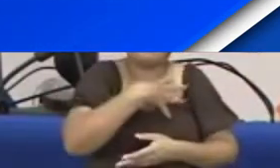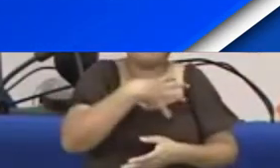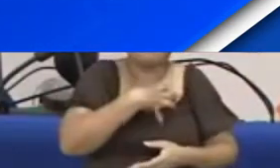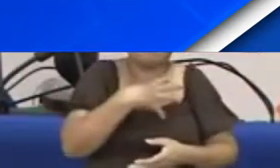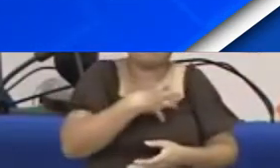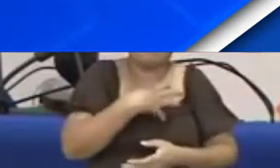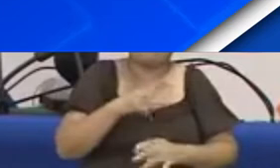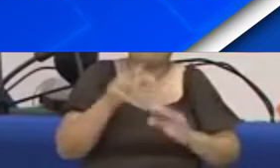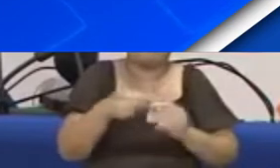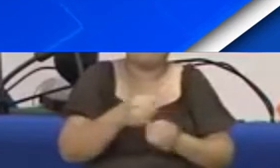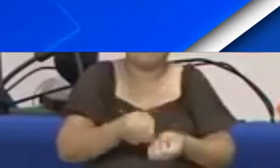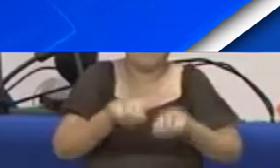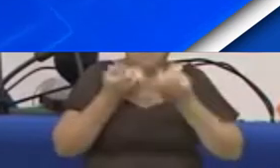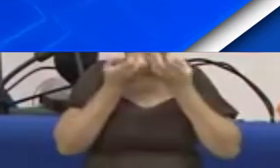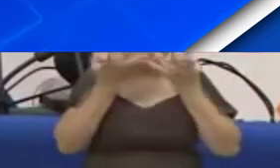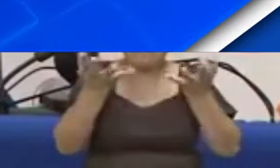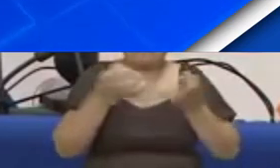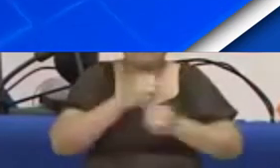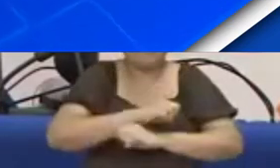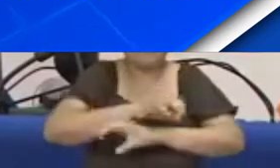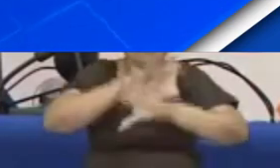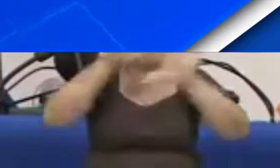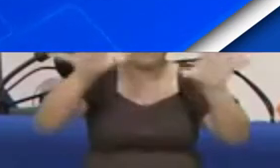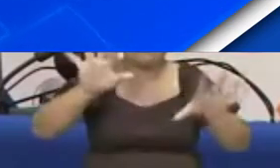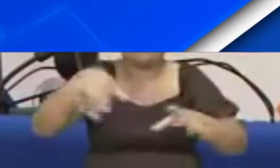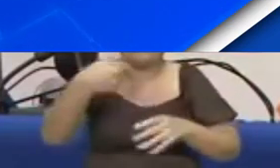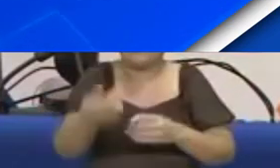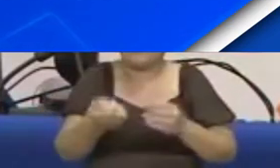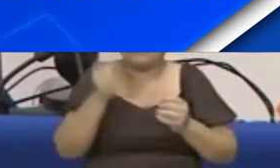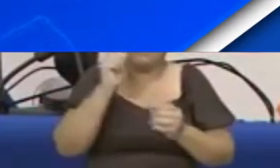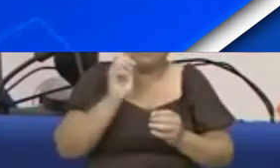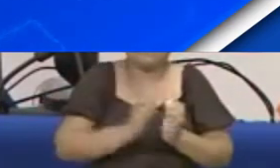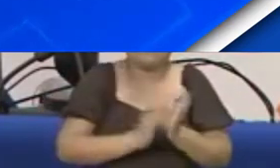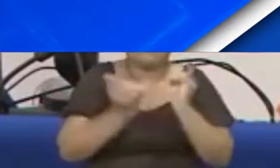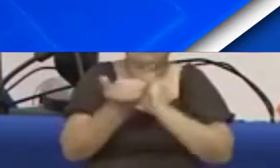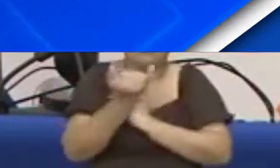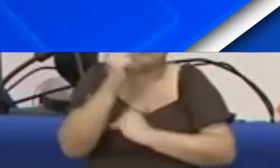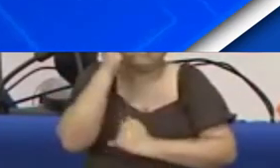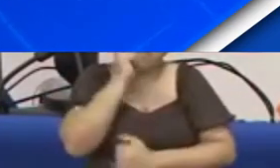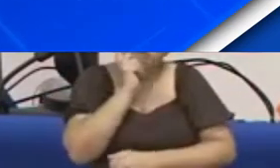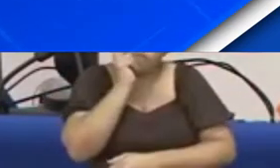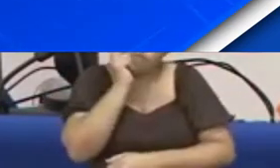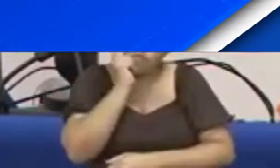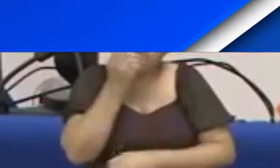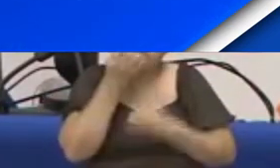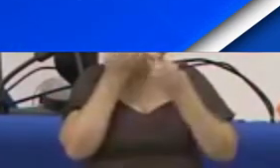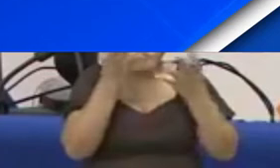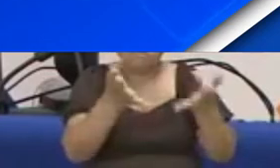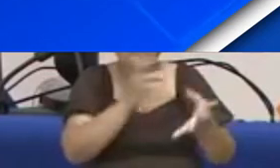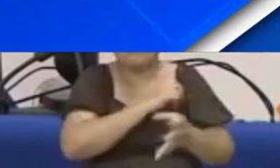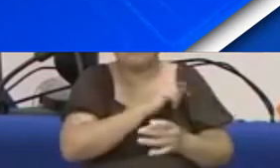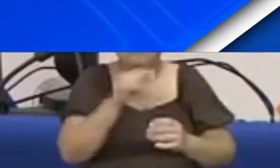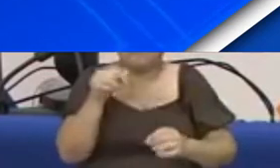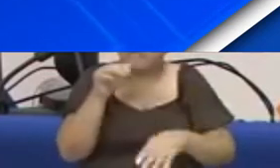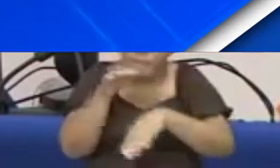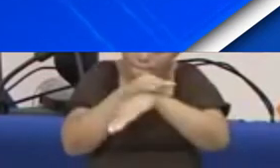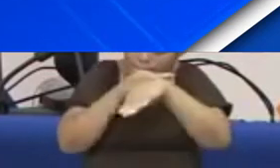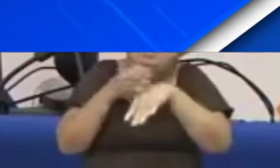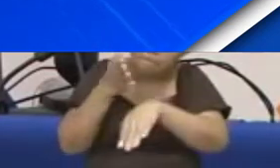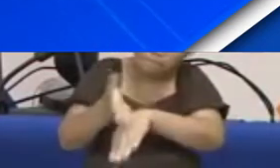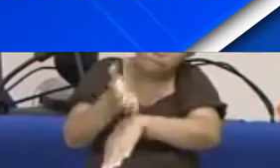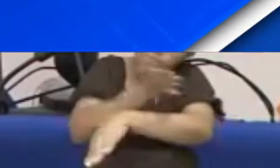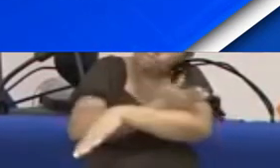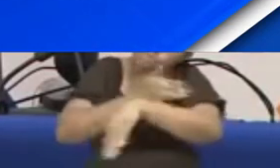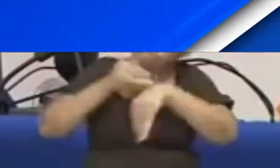creado y la explotación comercial de las imágenes del Teatro Nacional Rubén Darío, sin previa